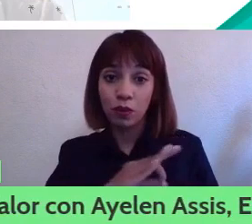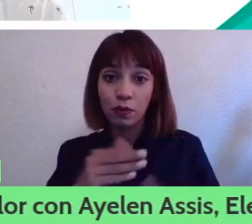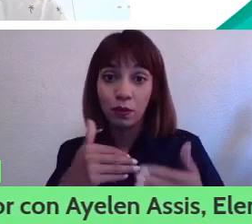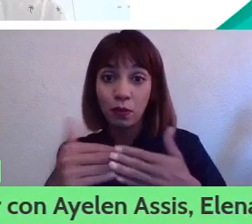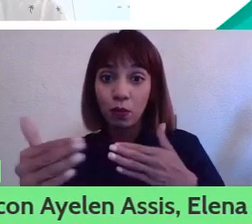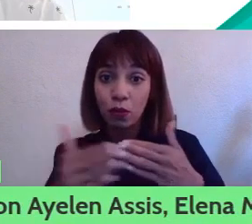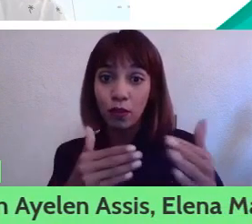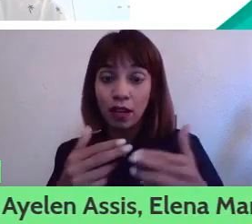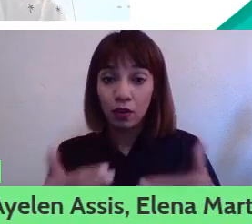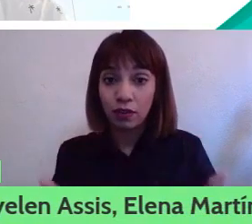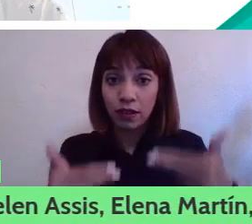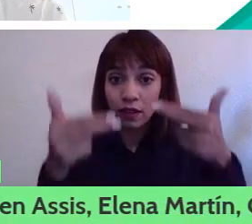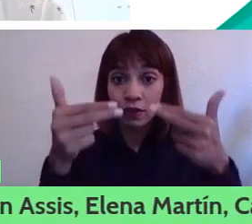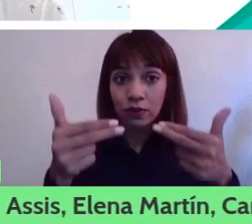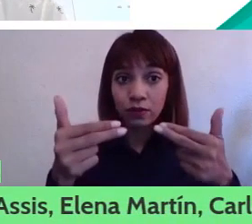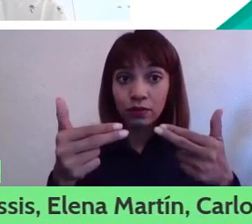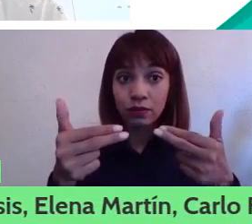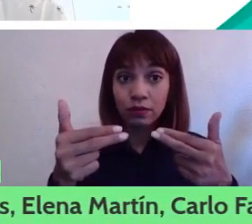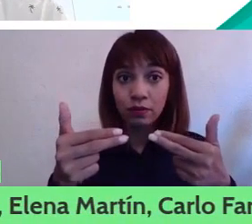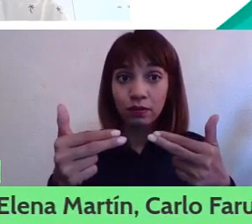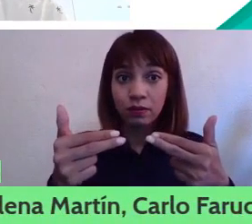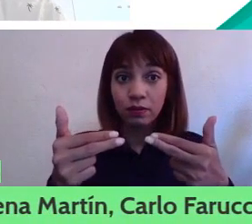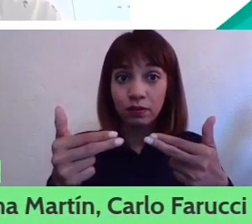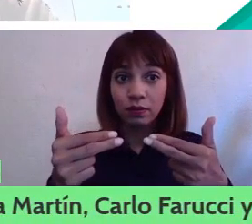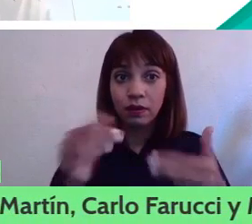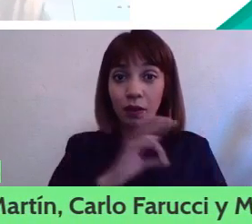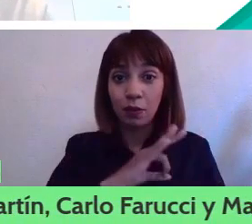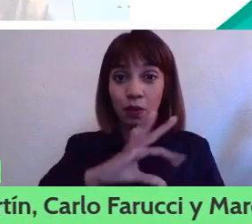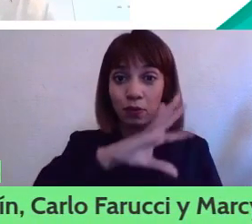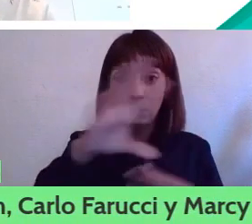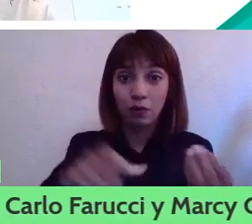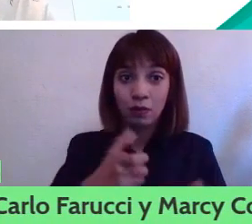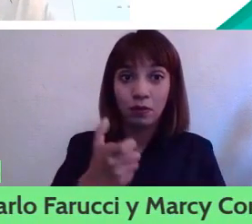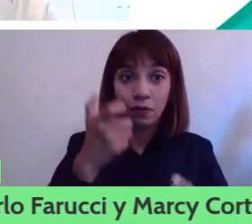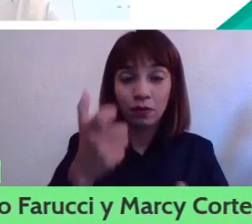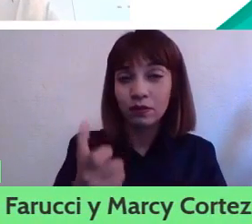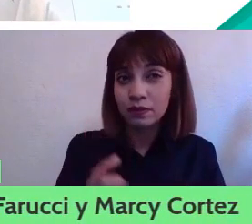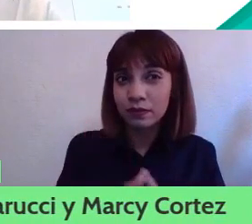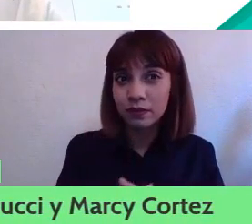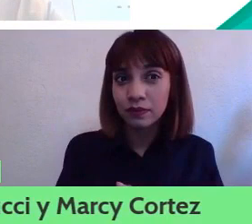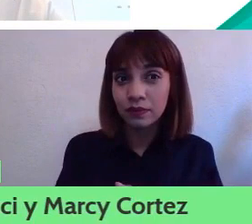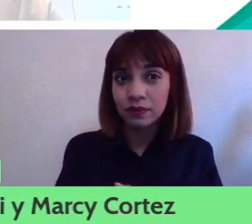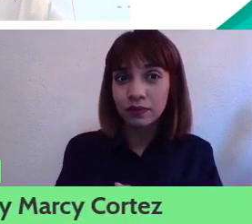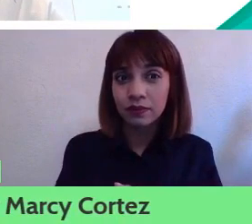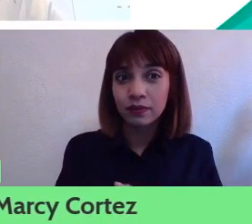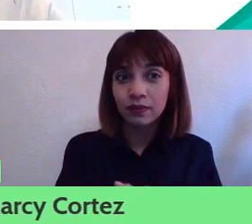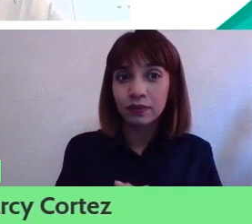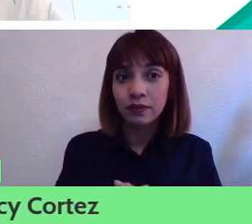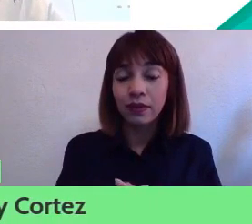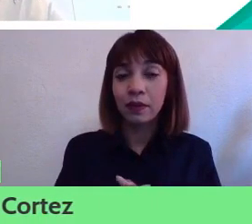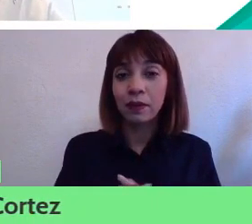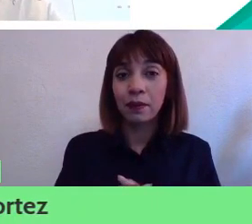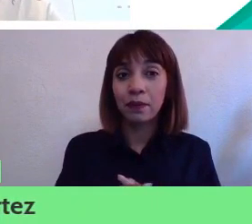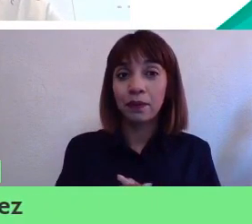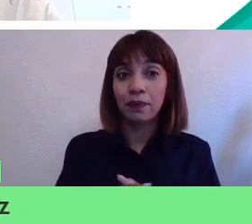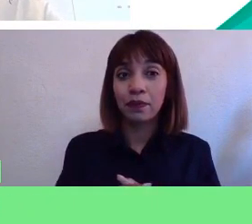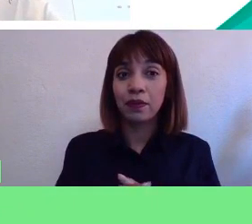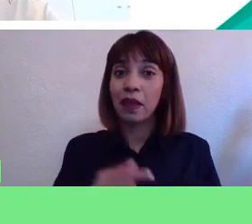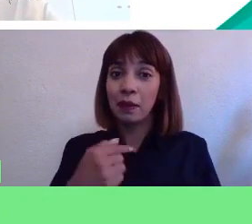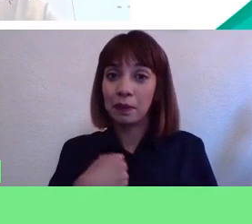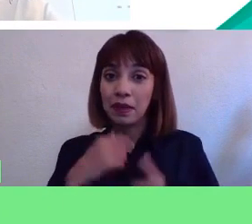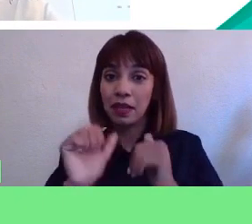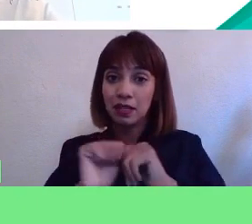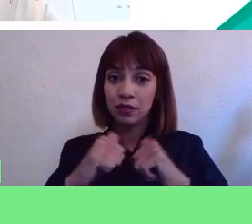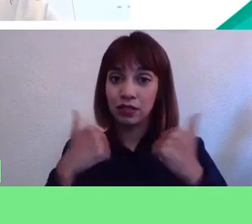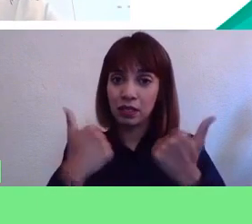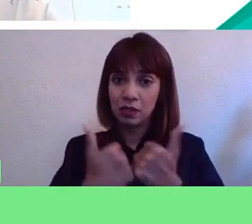el modelo de servicios que ustedes tienen con el cual generan ingresos? Bien, mi organización lleva bastante